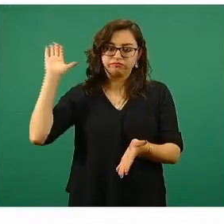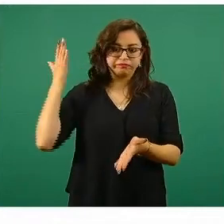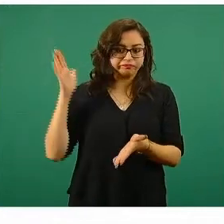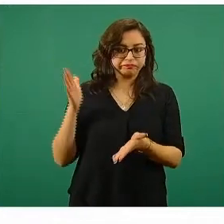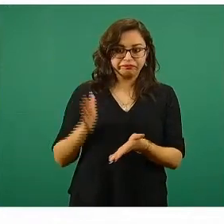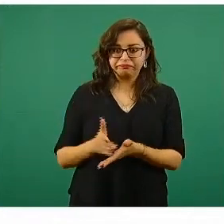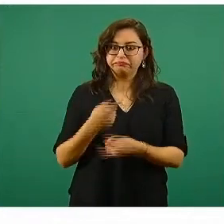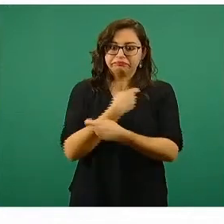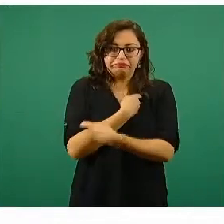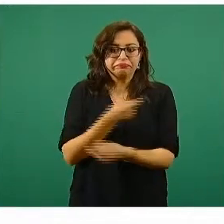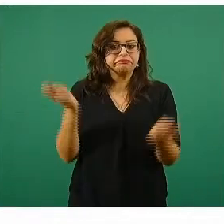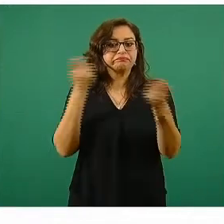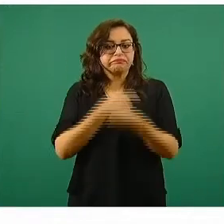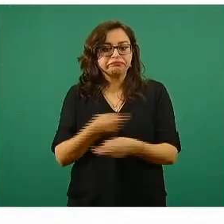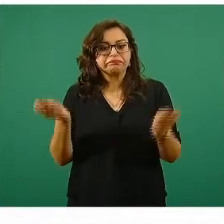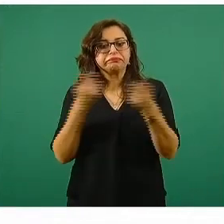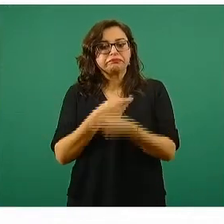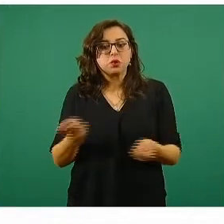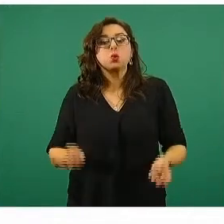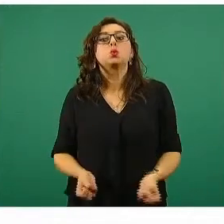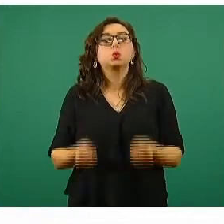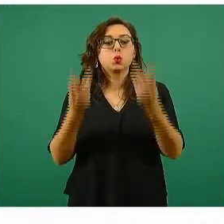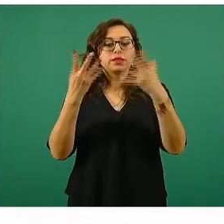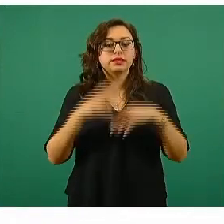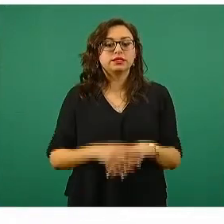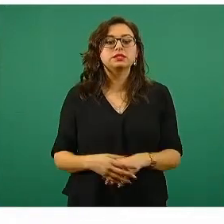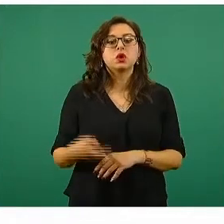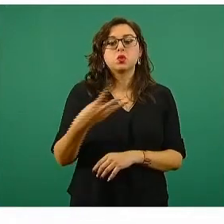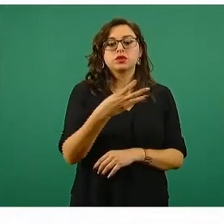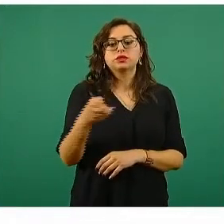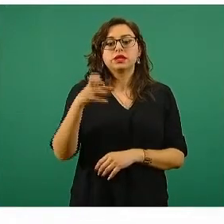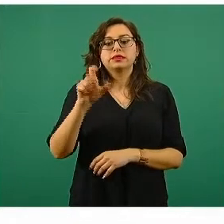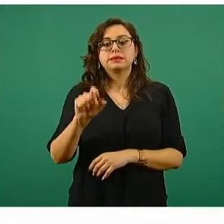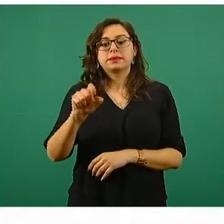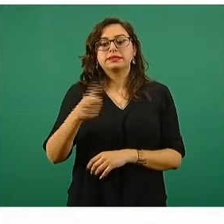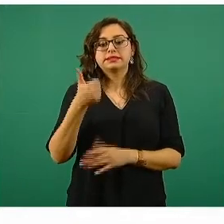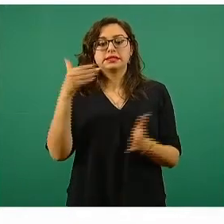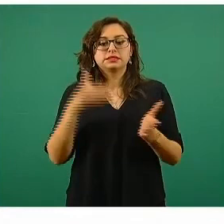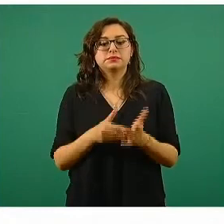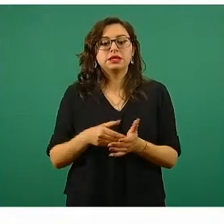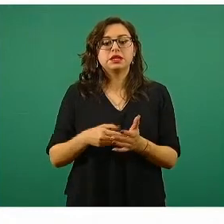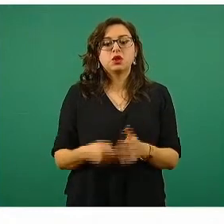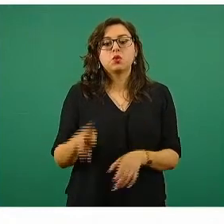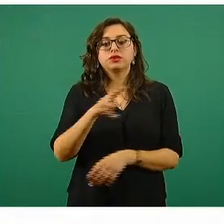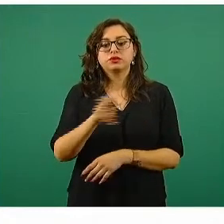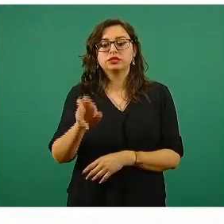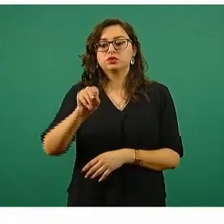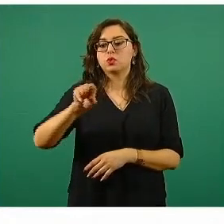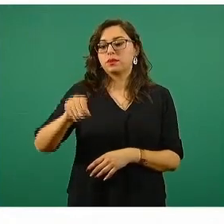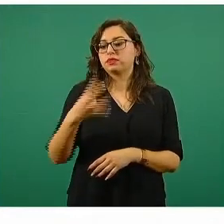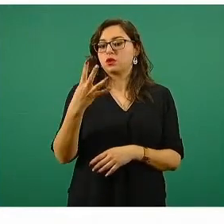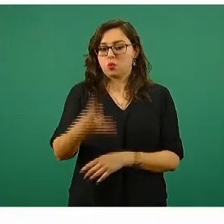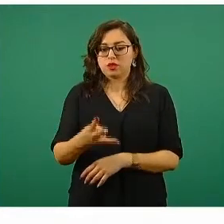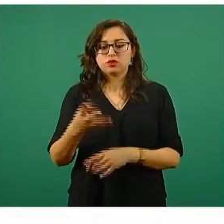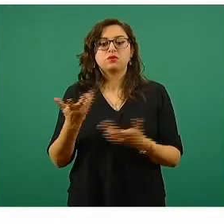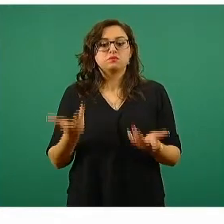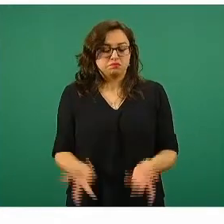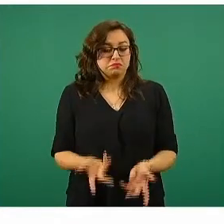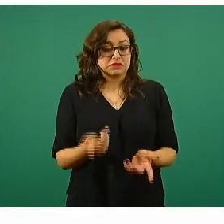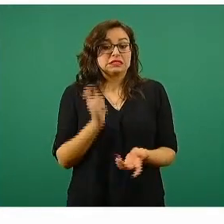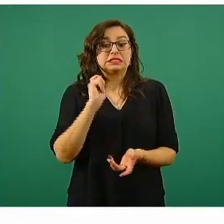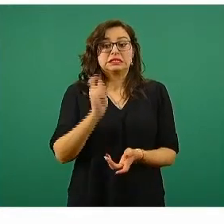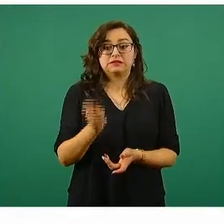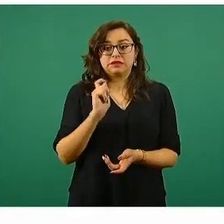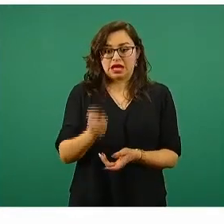426.494, lo que está representando entonces un avance global nacional del 50% ya de este embarque que se